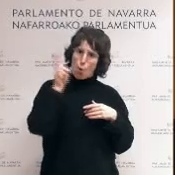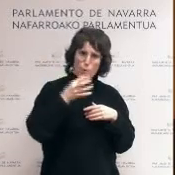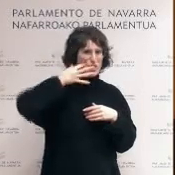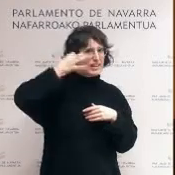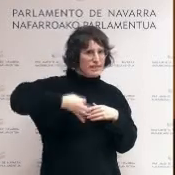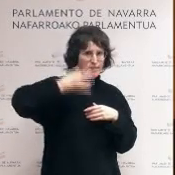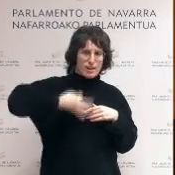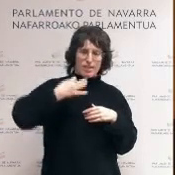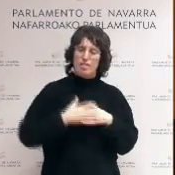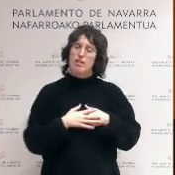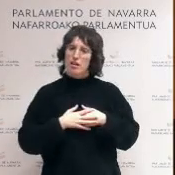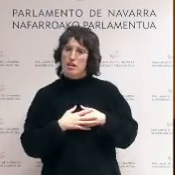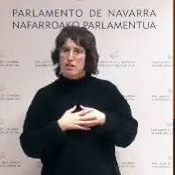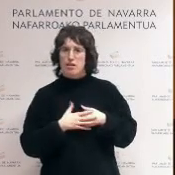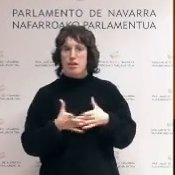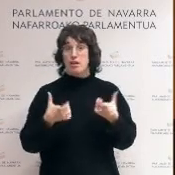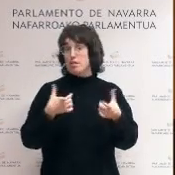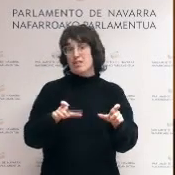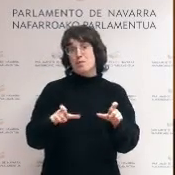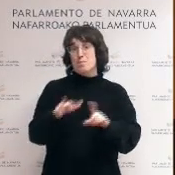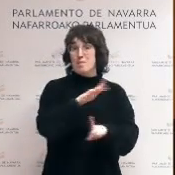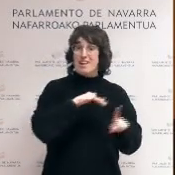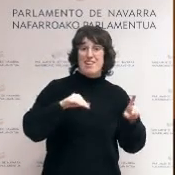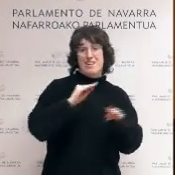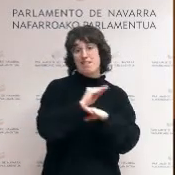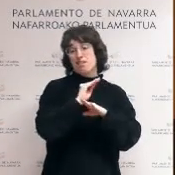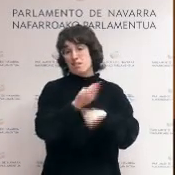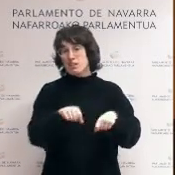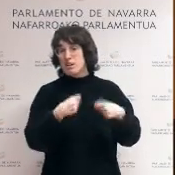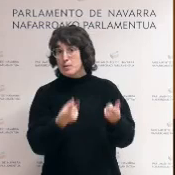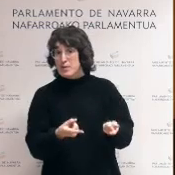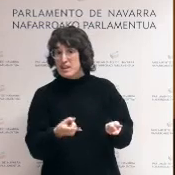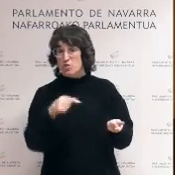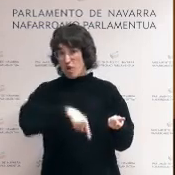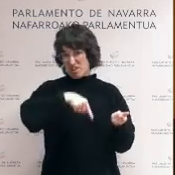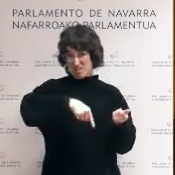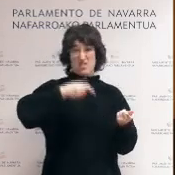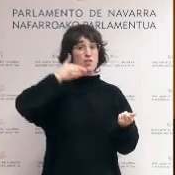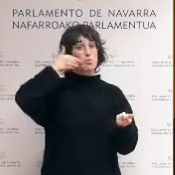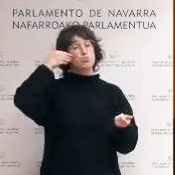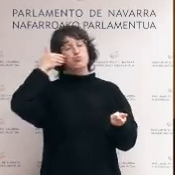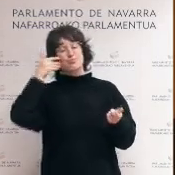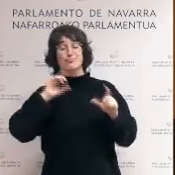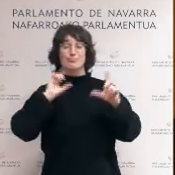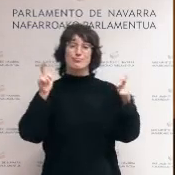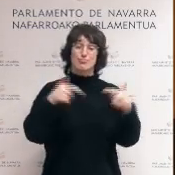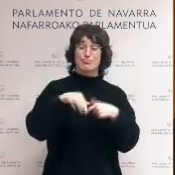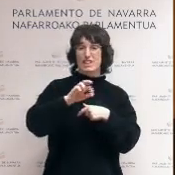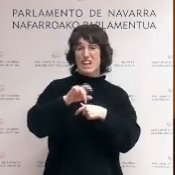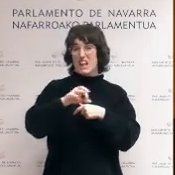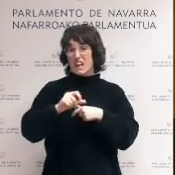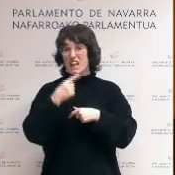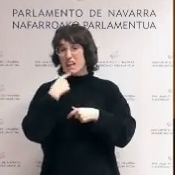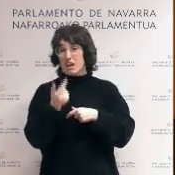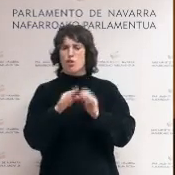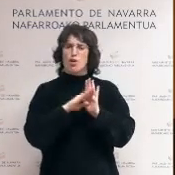Mientras el Departamento de Medio Ambiente ha presumido aquí, en comisiones e INTIA, de planes,